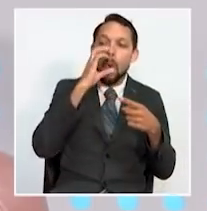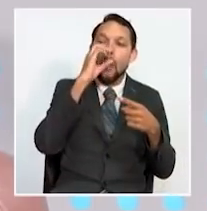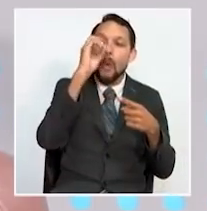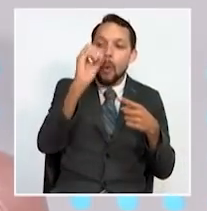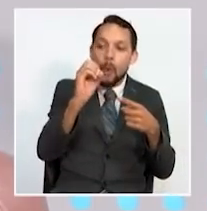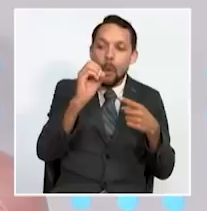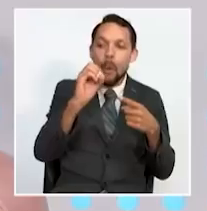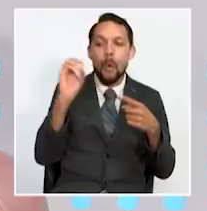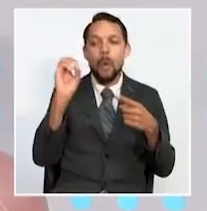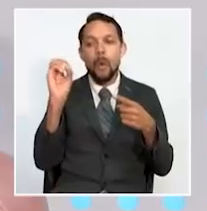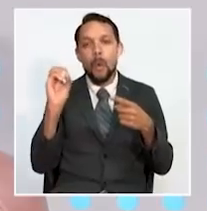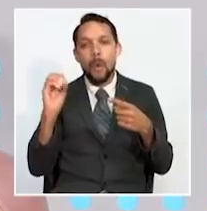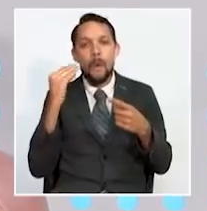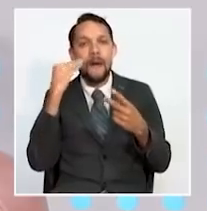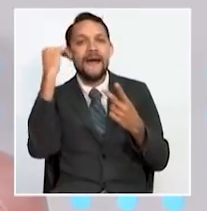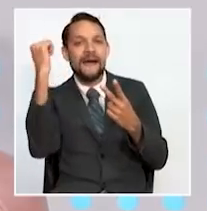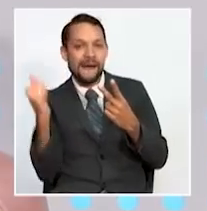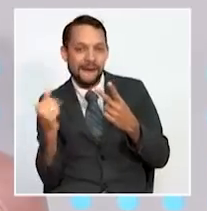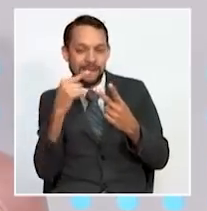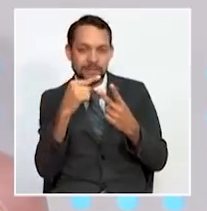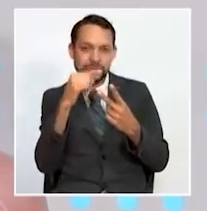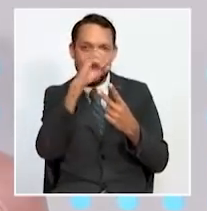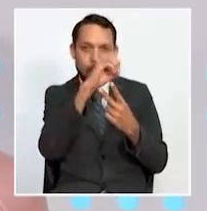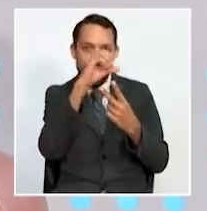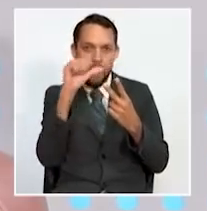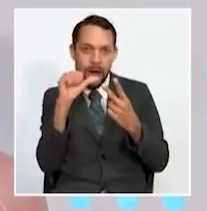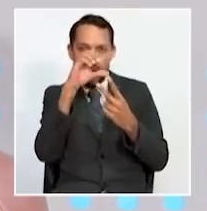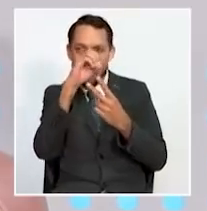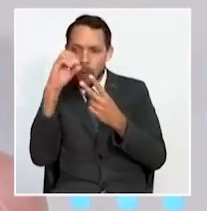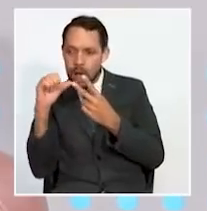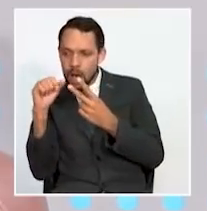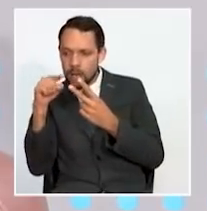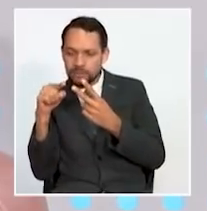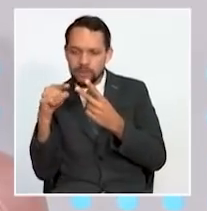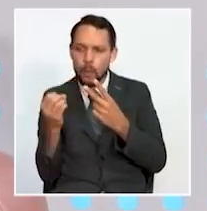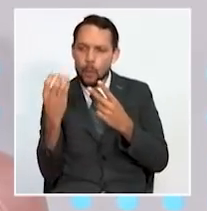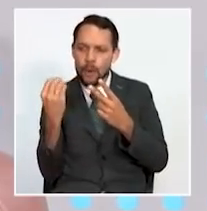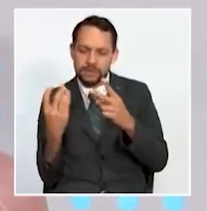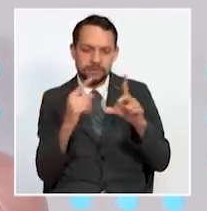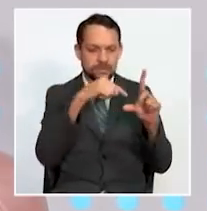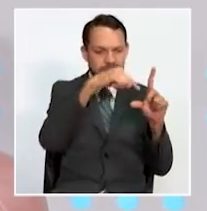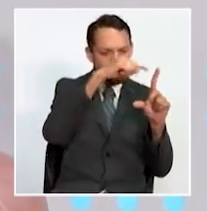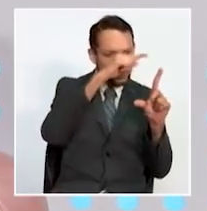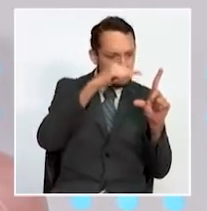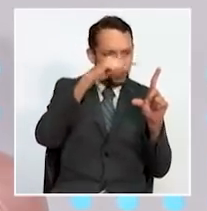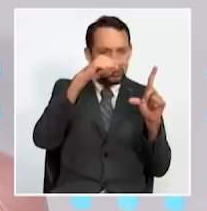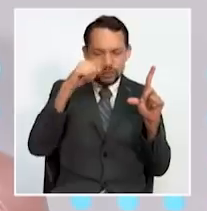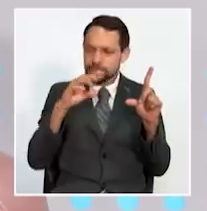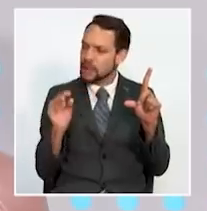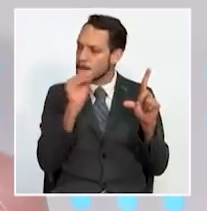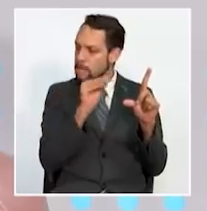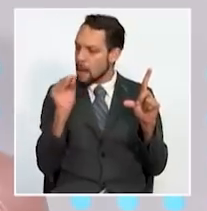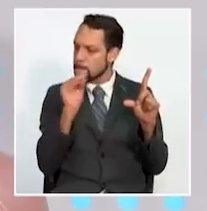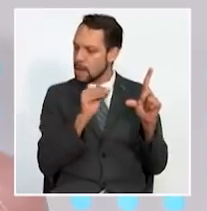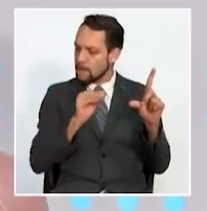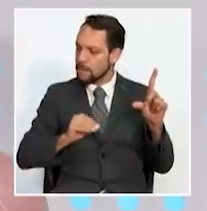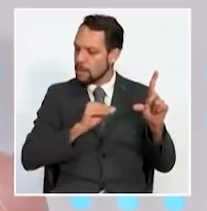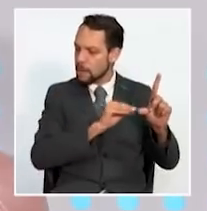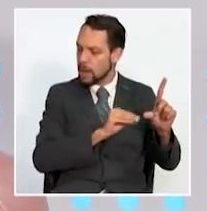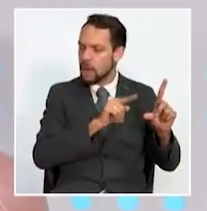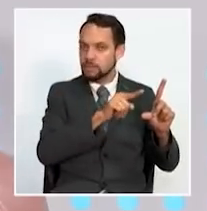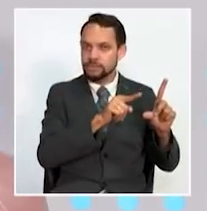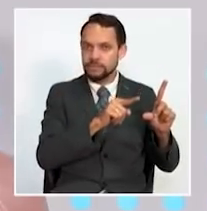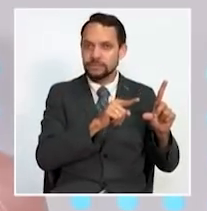tenía y qué fue lo que encontramos. Que el paciente con enfermedades, de este tipo de enfermedades, está muy